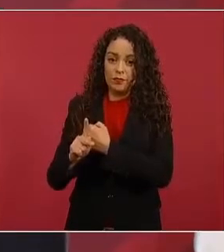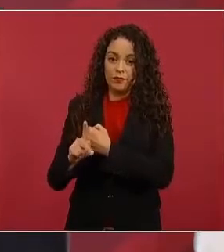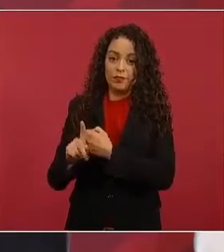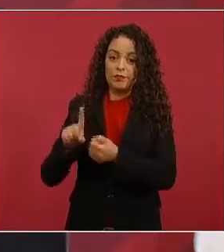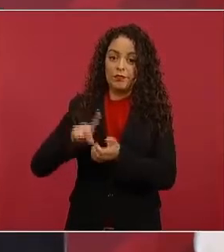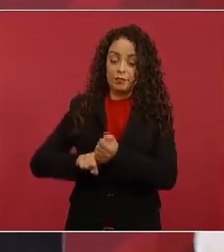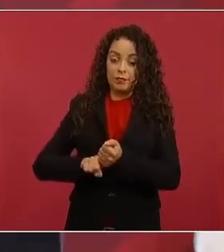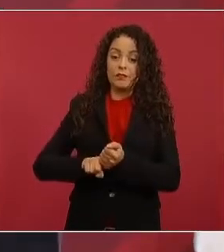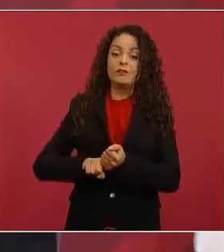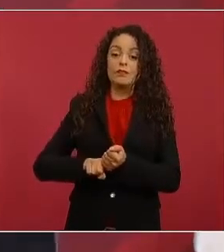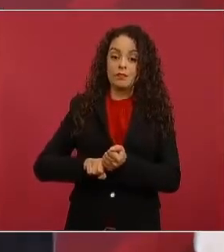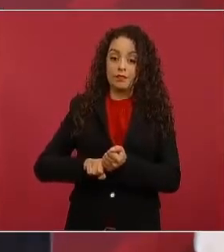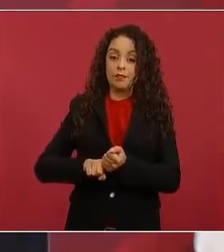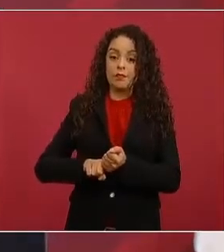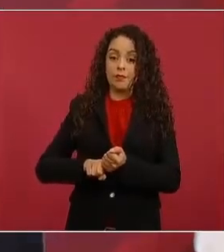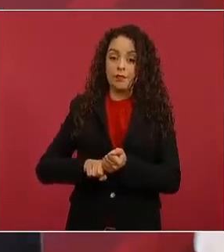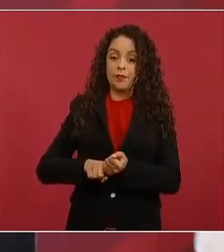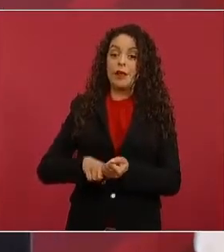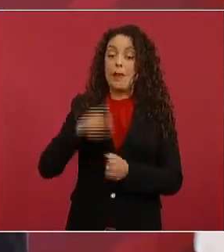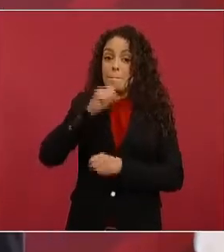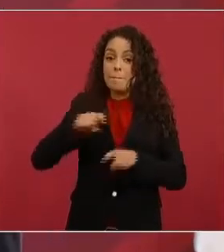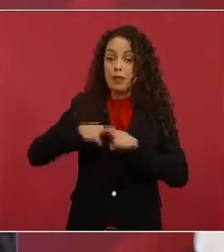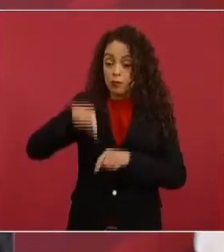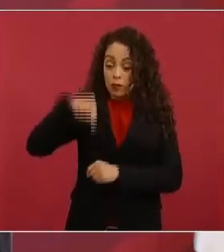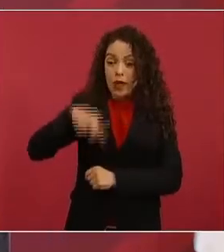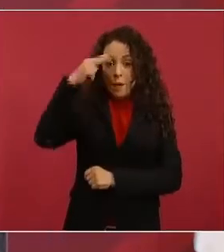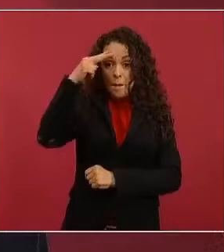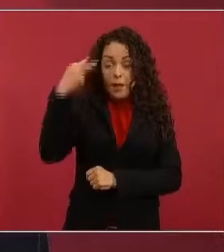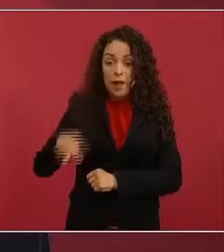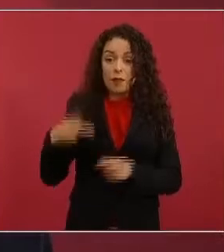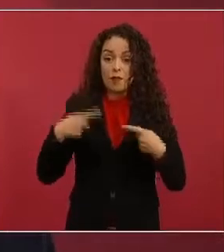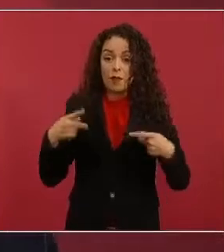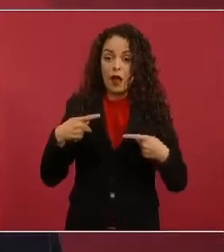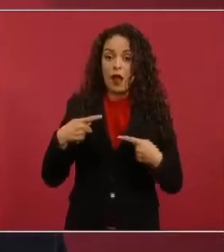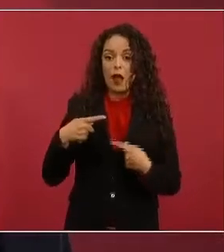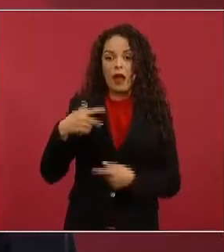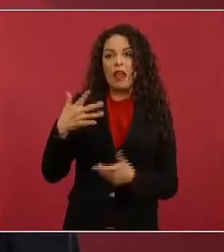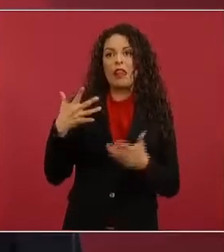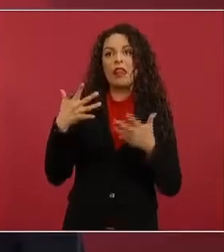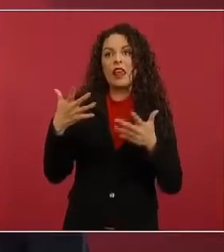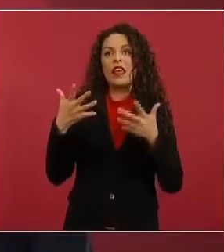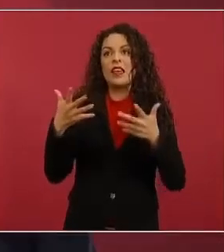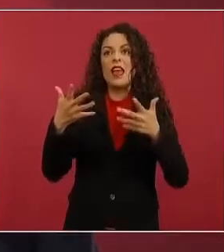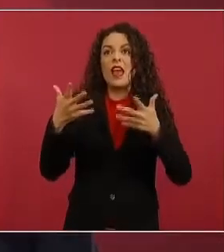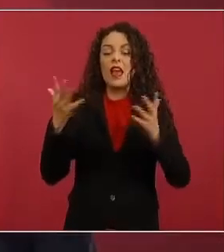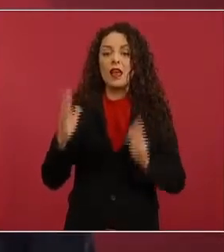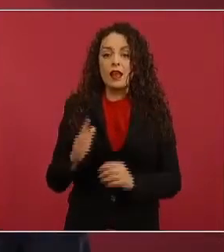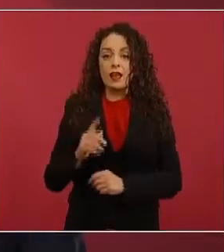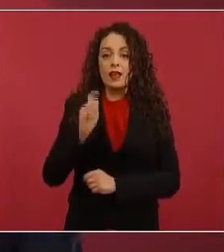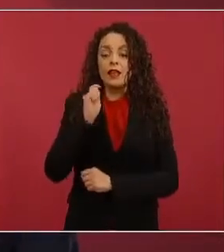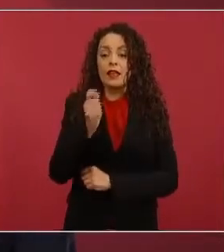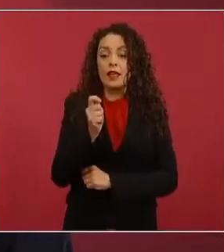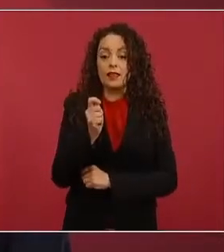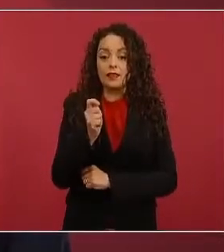mexicanos, que quisieran que nosotros nos